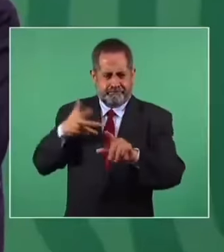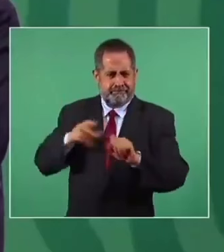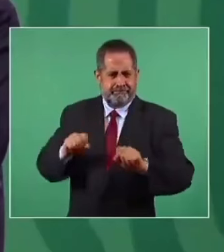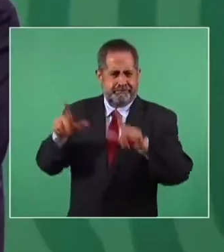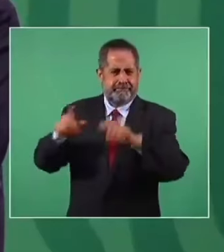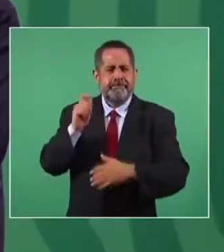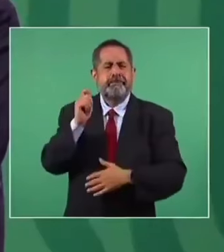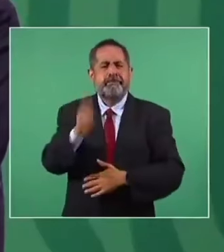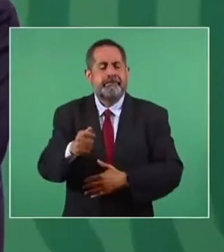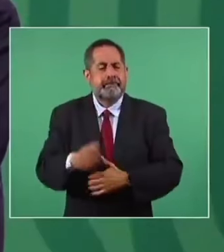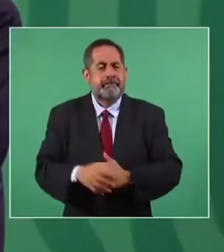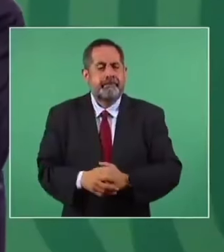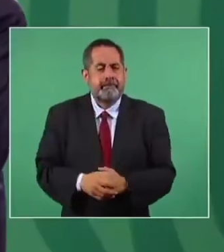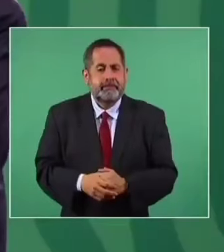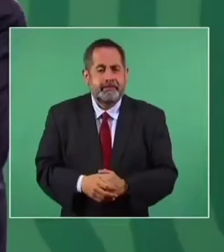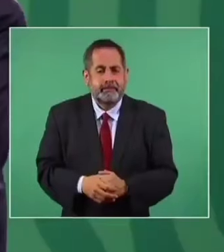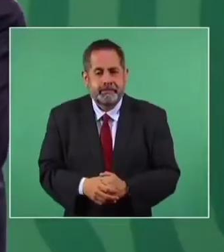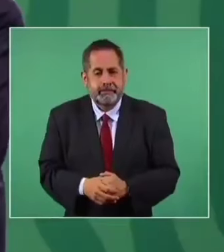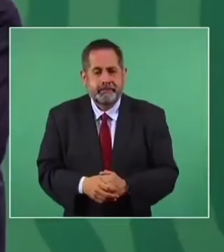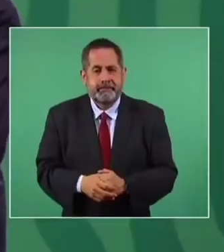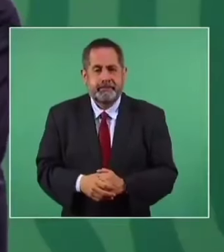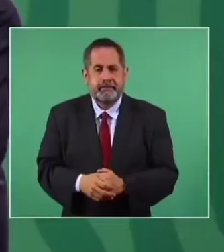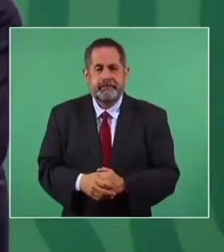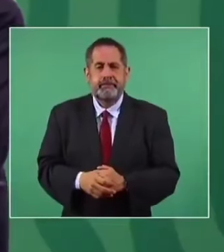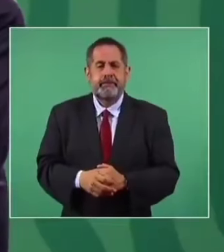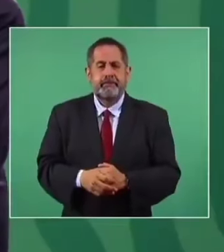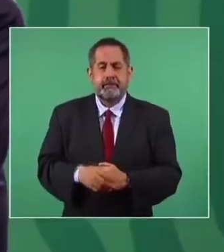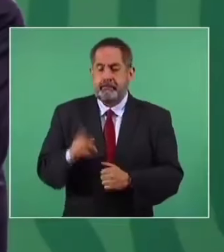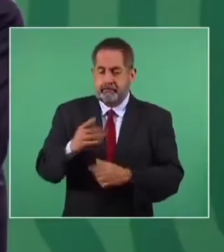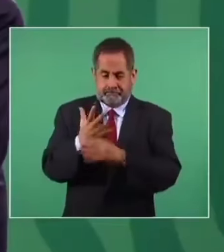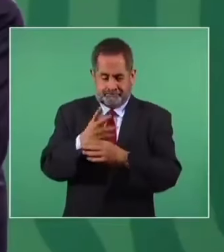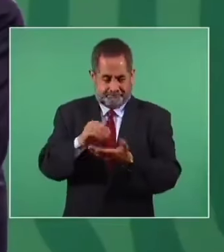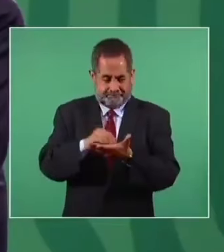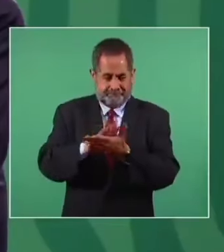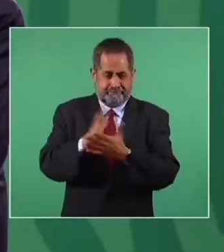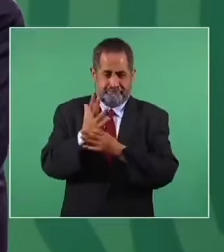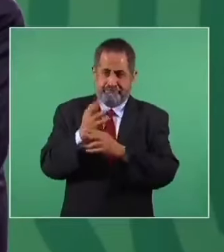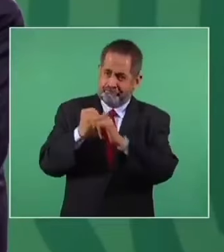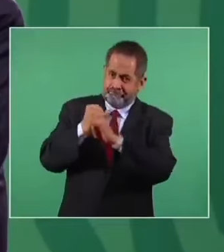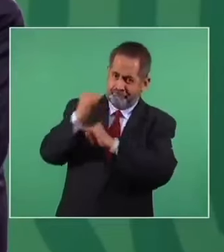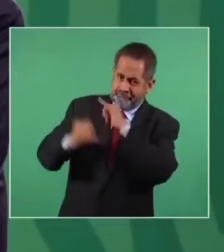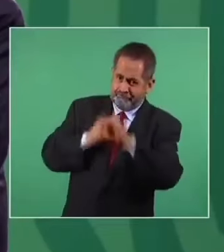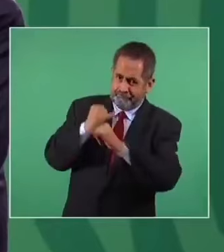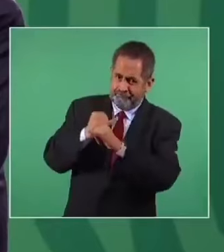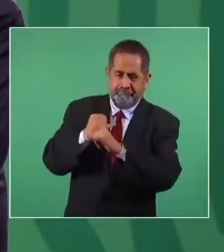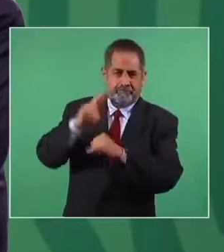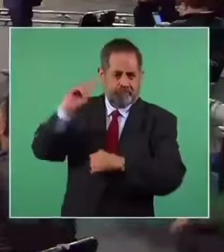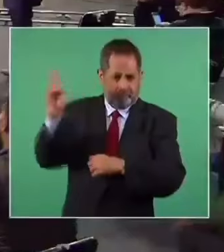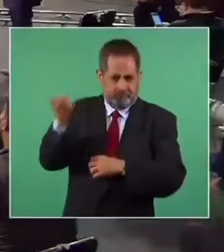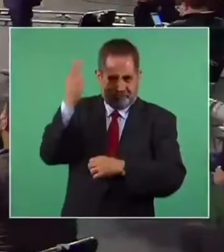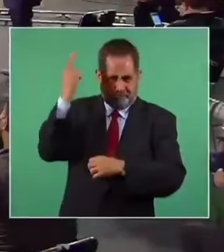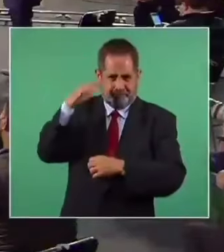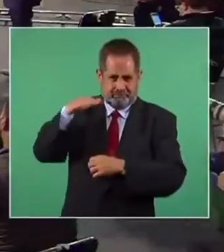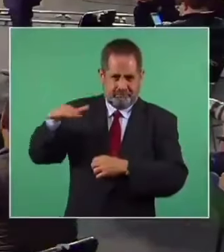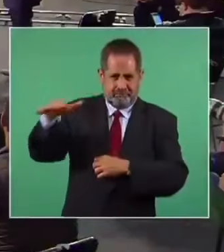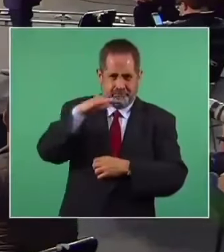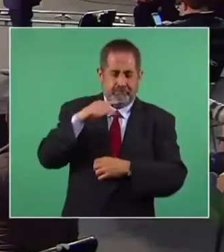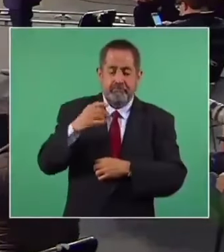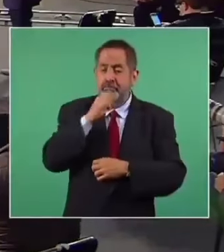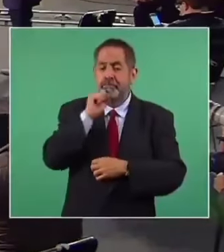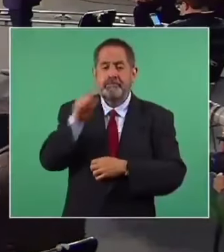Interamericana de Prensa alertó en un informe de que el presidente, desde su conferencia, ataca permanentemente con discurso lleno de descalificativos a medios